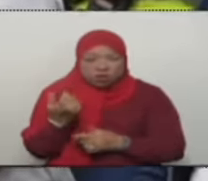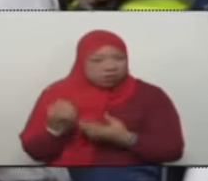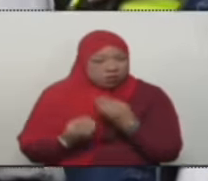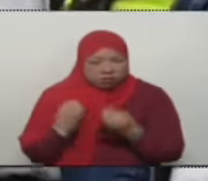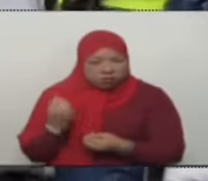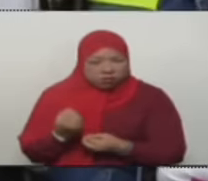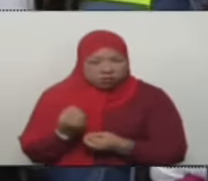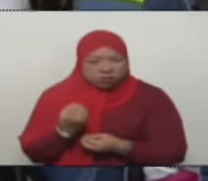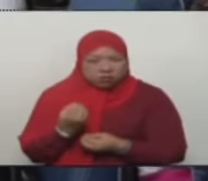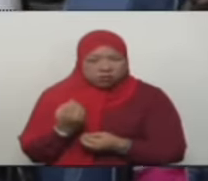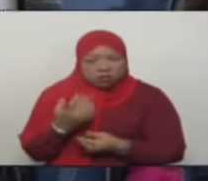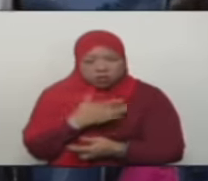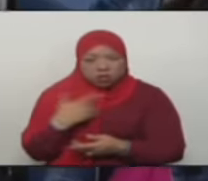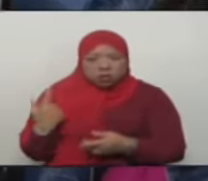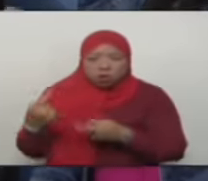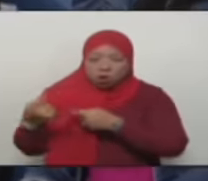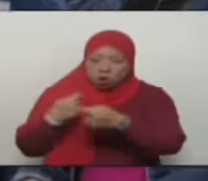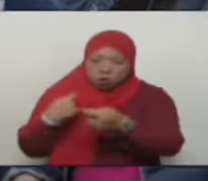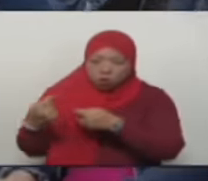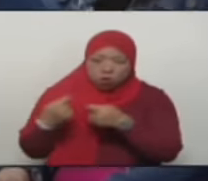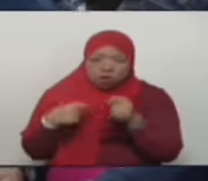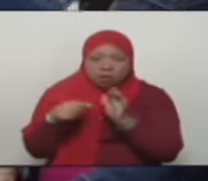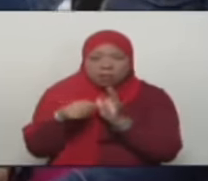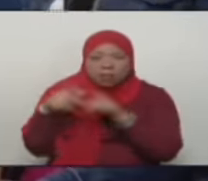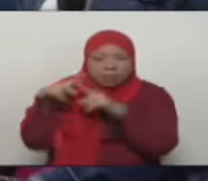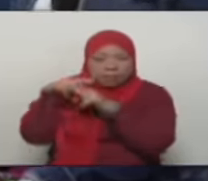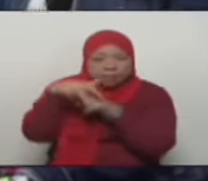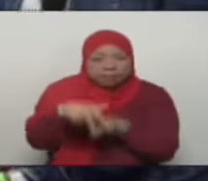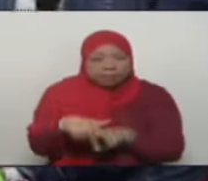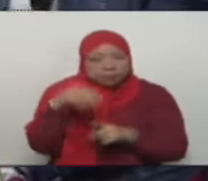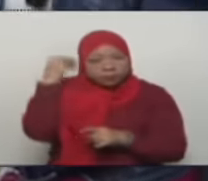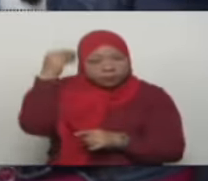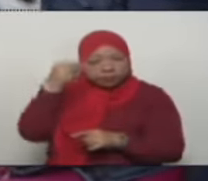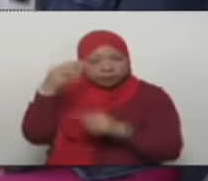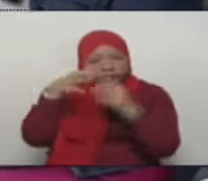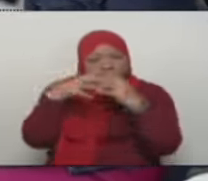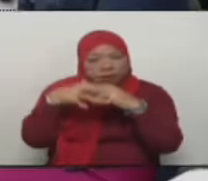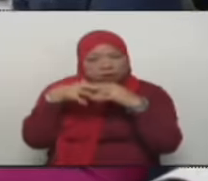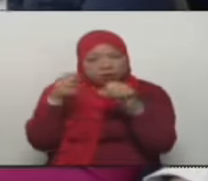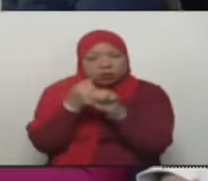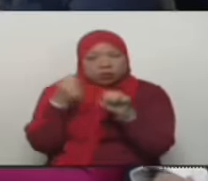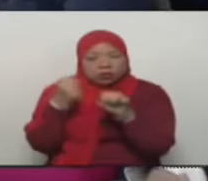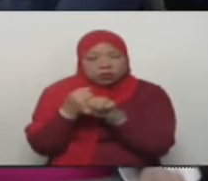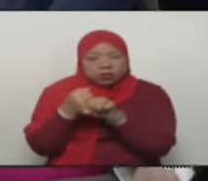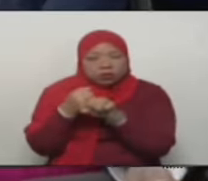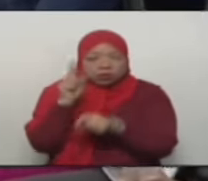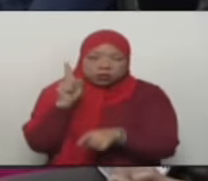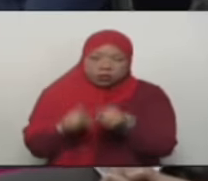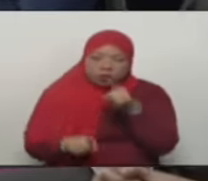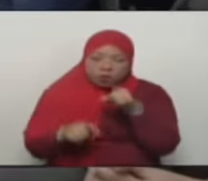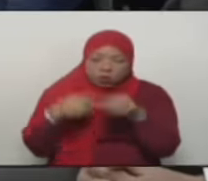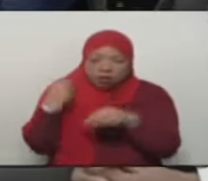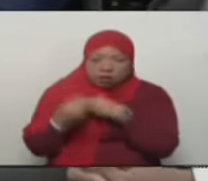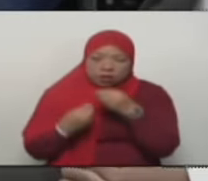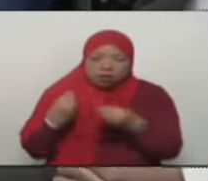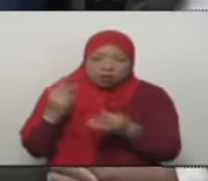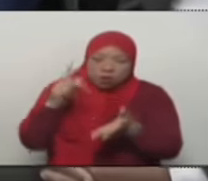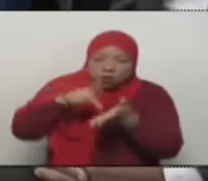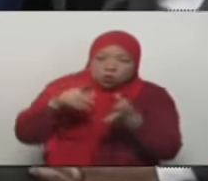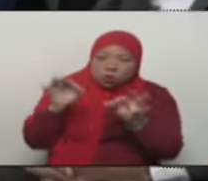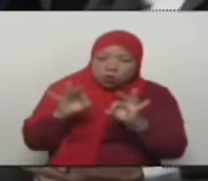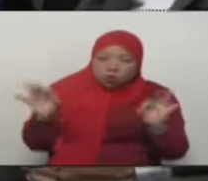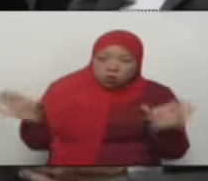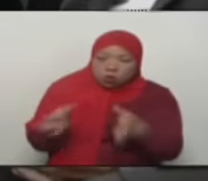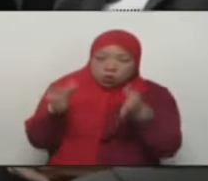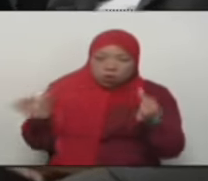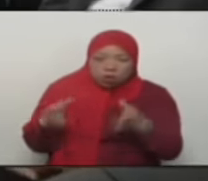Absolutamente falso. Lo que quieren es controlar, dominar el cerebro de los humanos a través de estas herramientas que no promueven